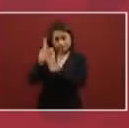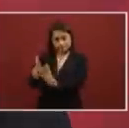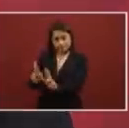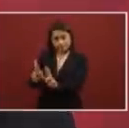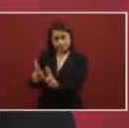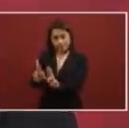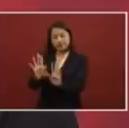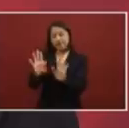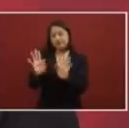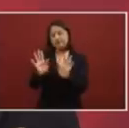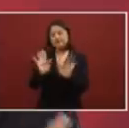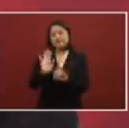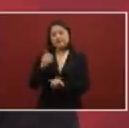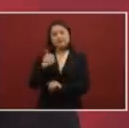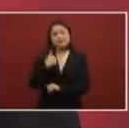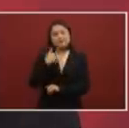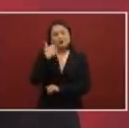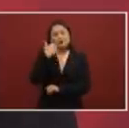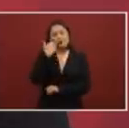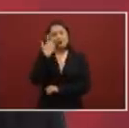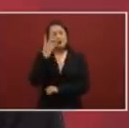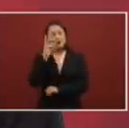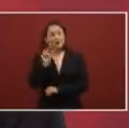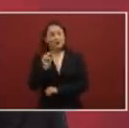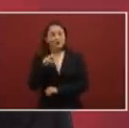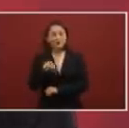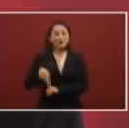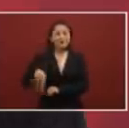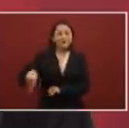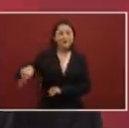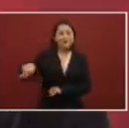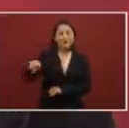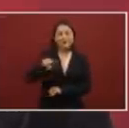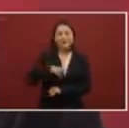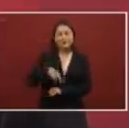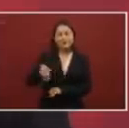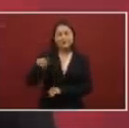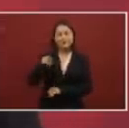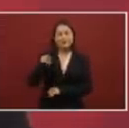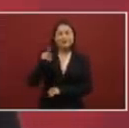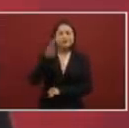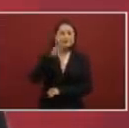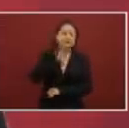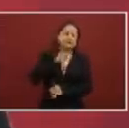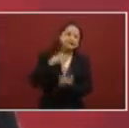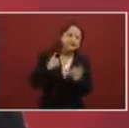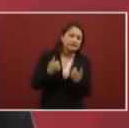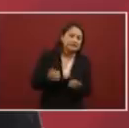pues que se vaya a entender, porque ya hacen hasta